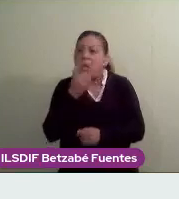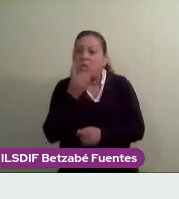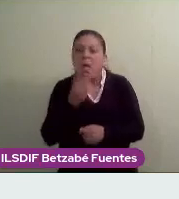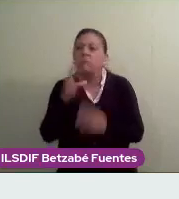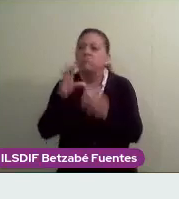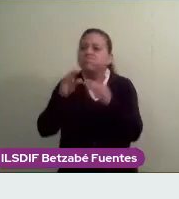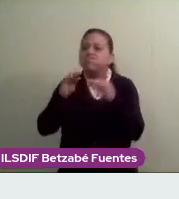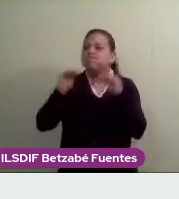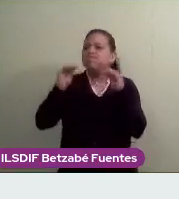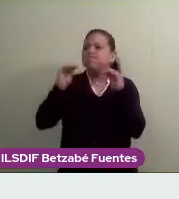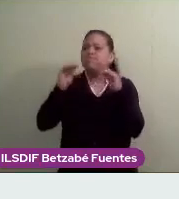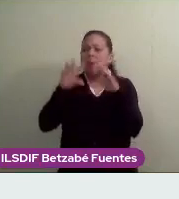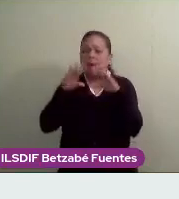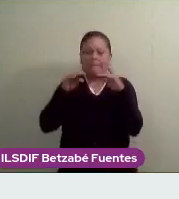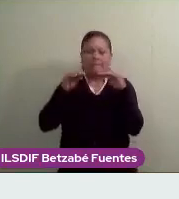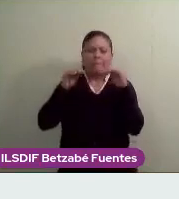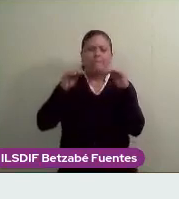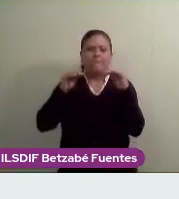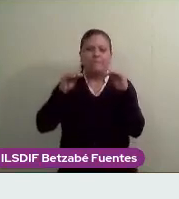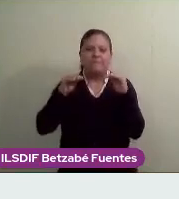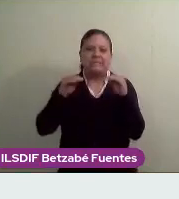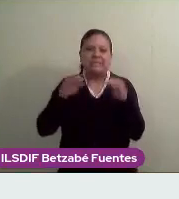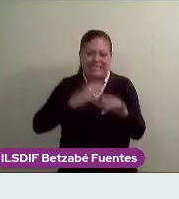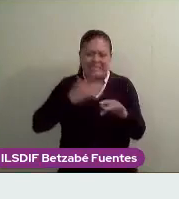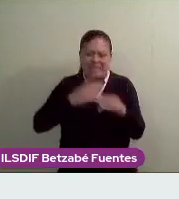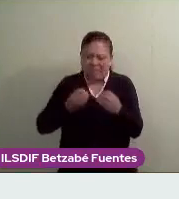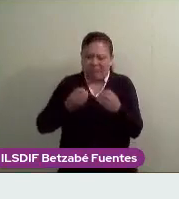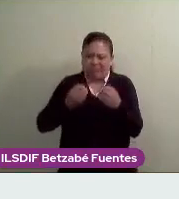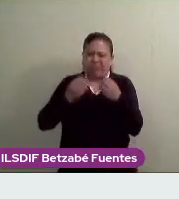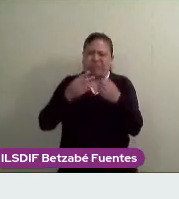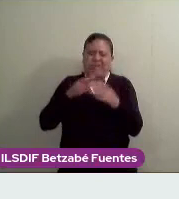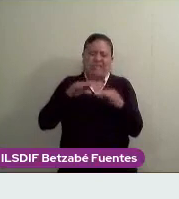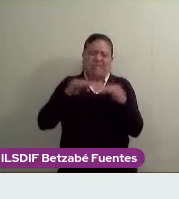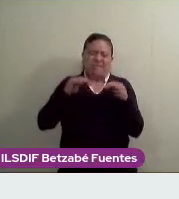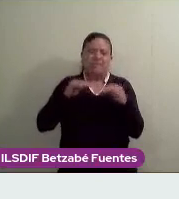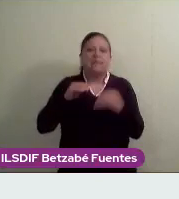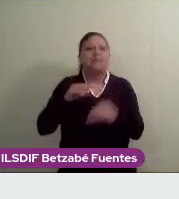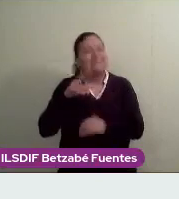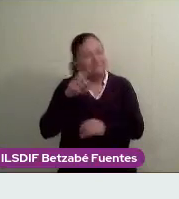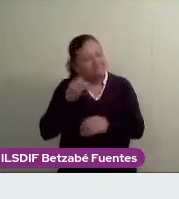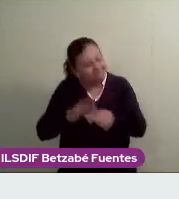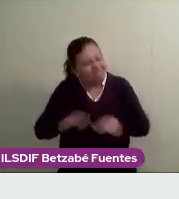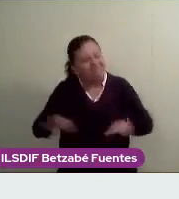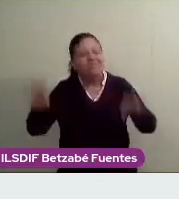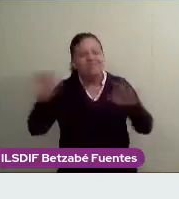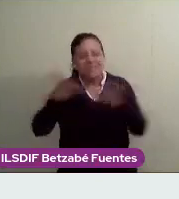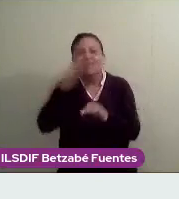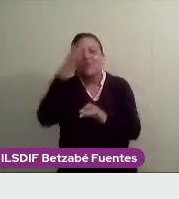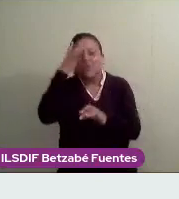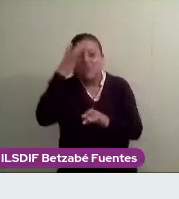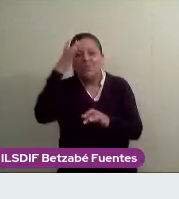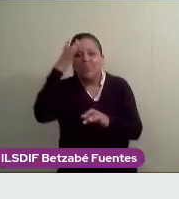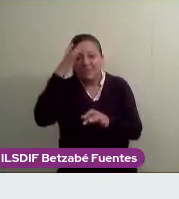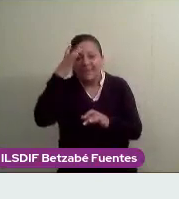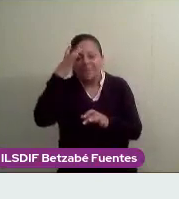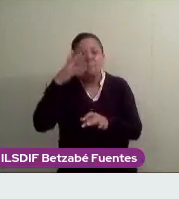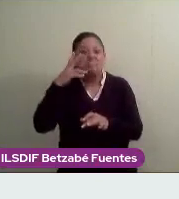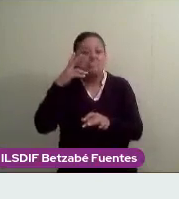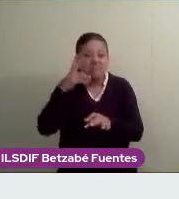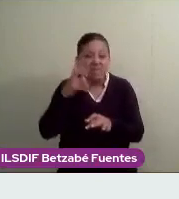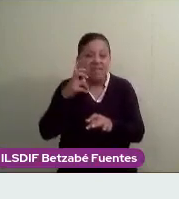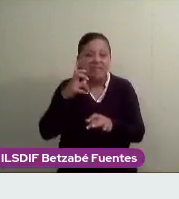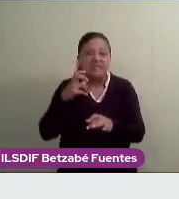¿no? Entonces, pues qué importante justo conocer los términos, justo conocer, ¿no? Esta información, estos espacios, de